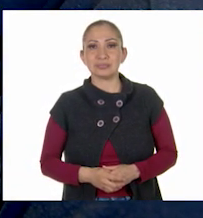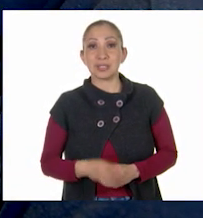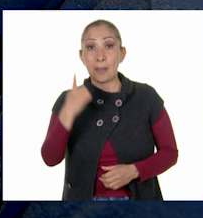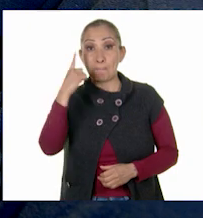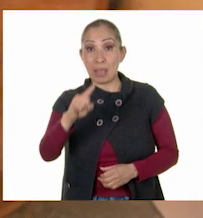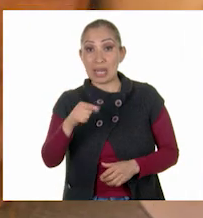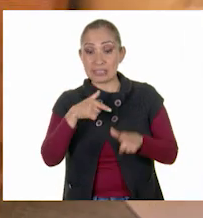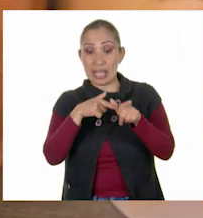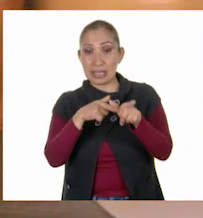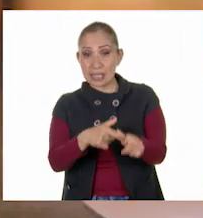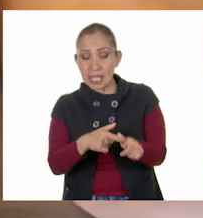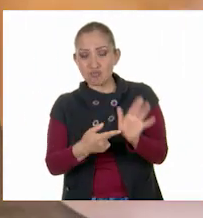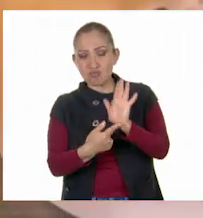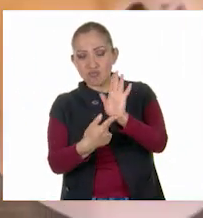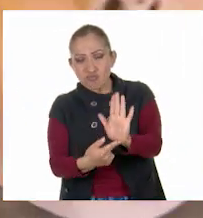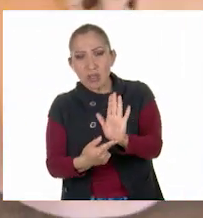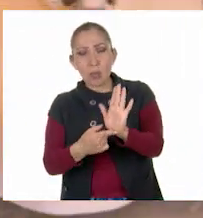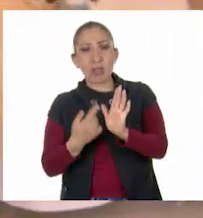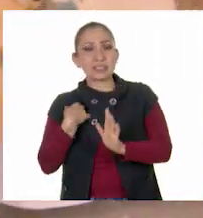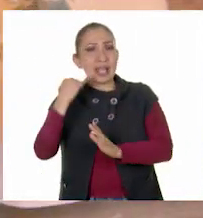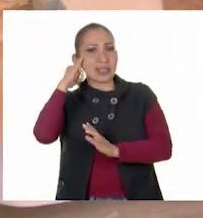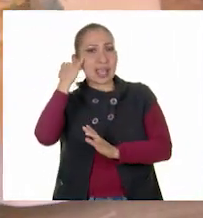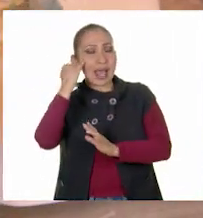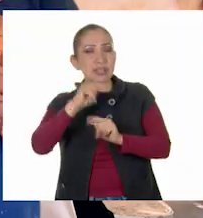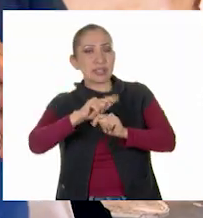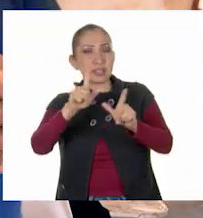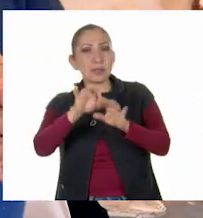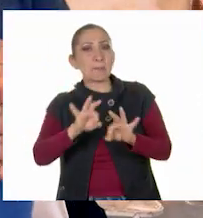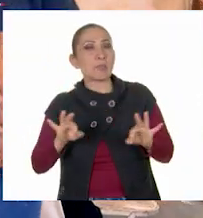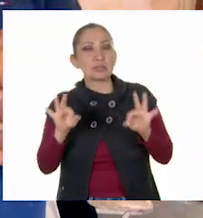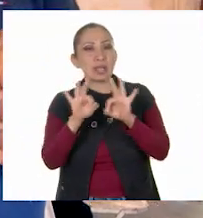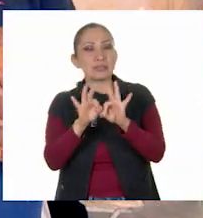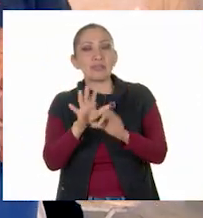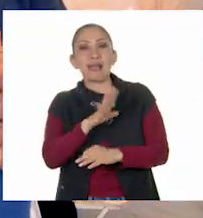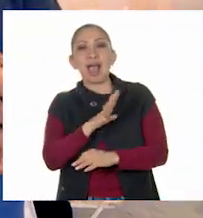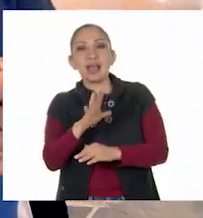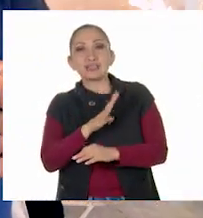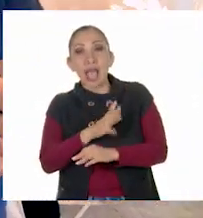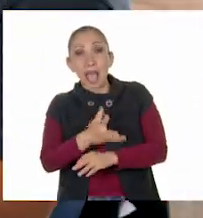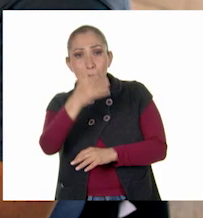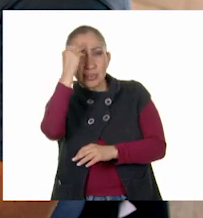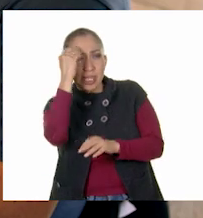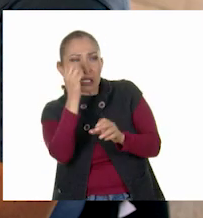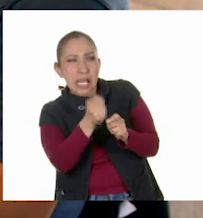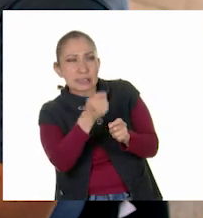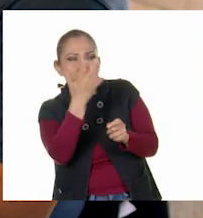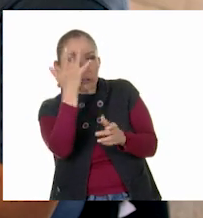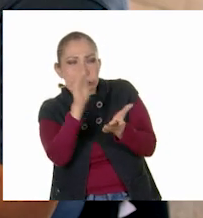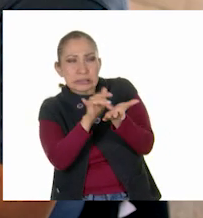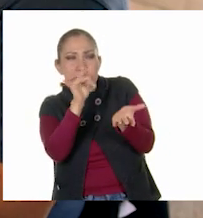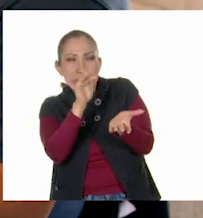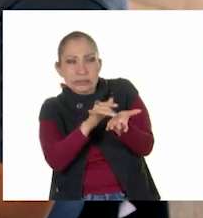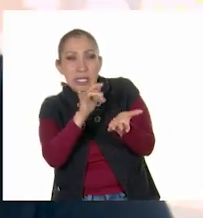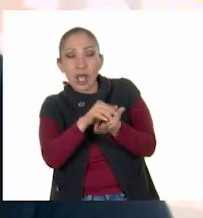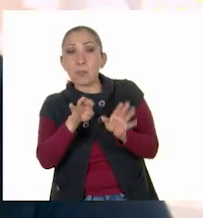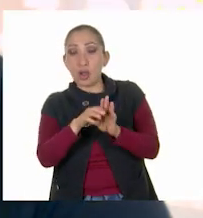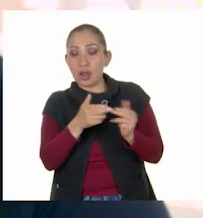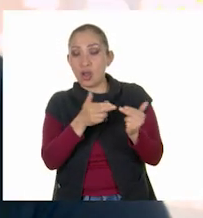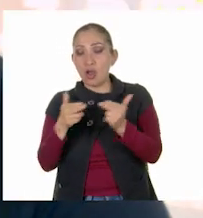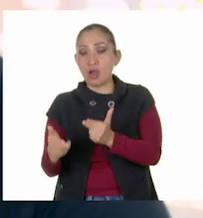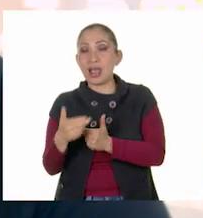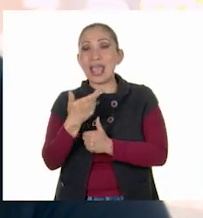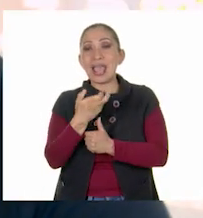Para mantener vivas las expresiones indígenas de Tlaxcala, es importante que haya aprendices de estos conocimientos, como Herón